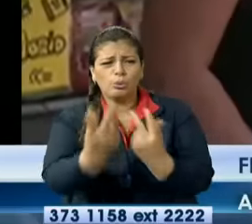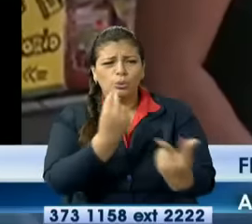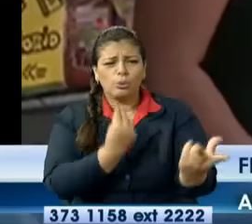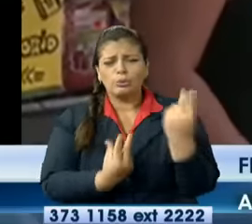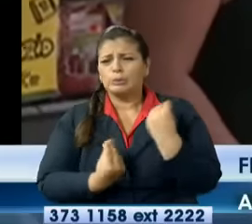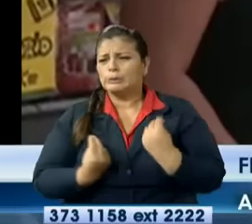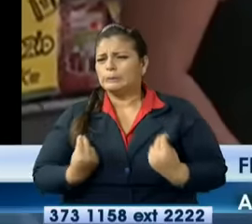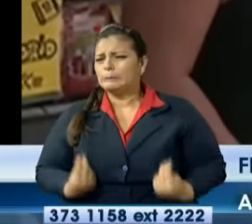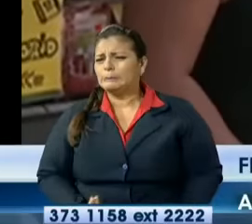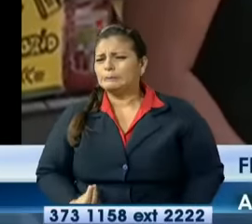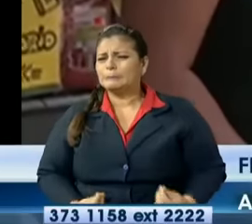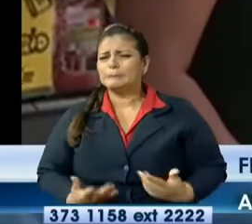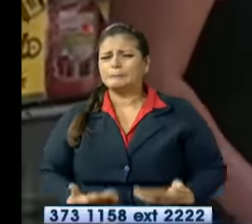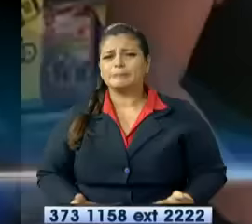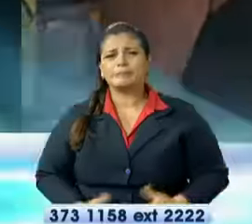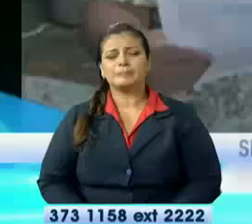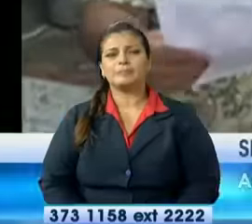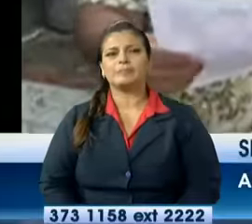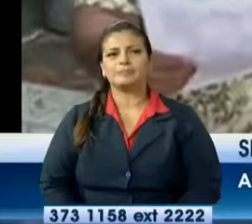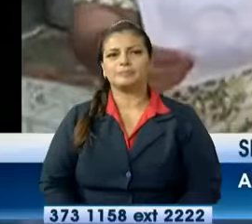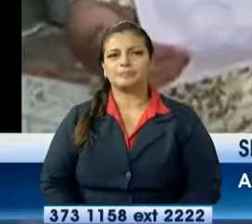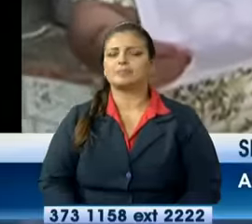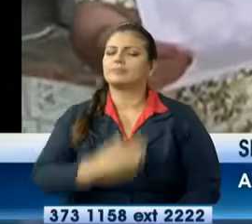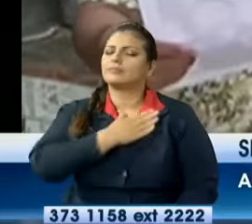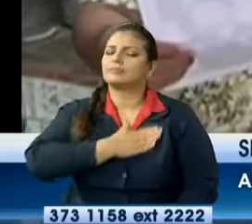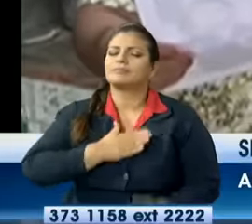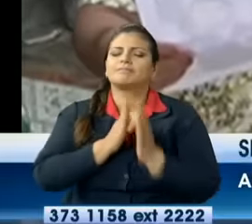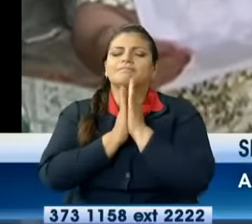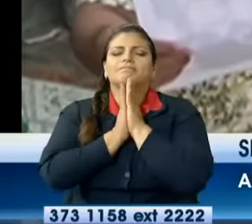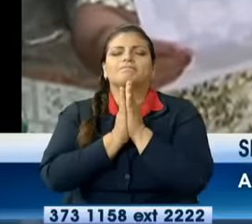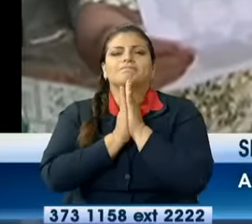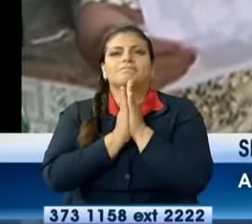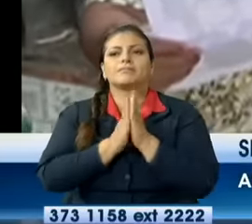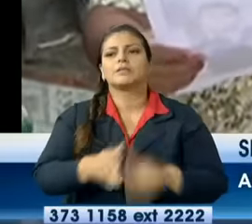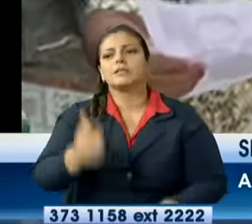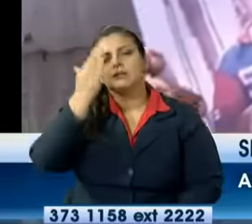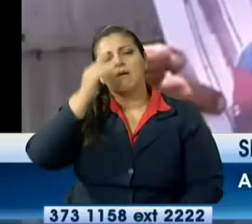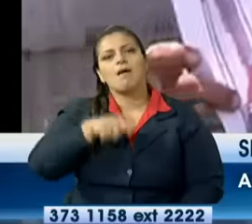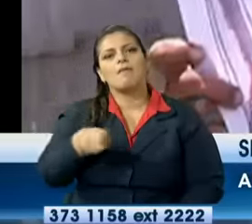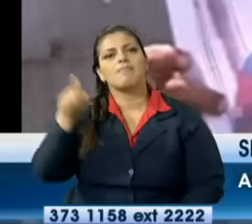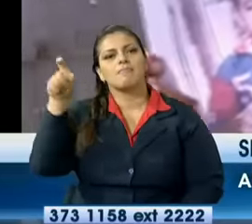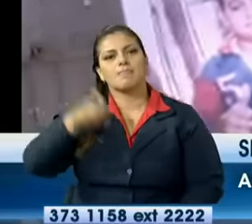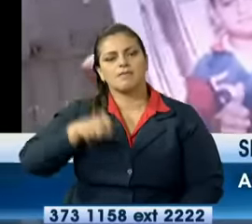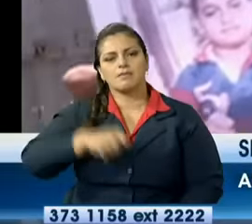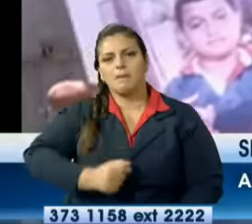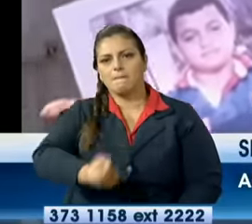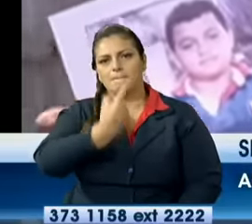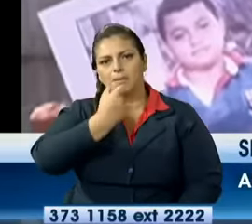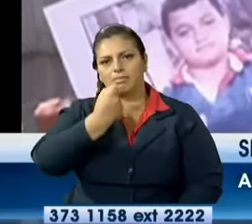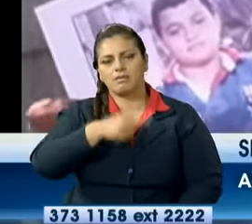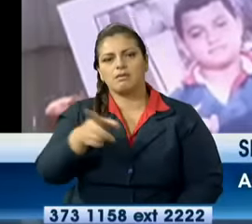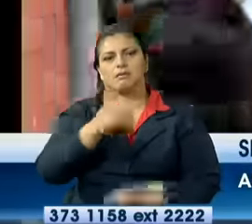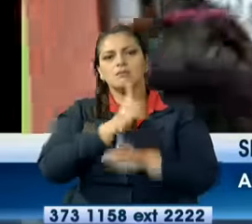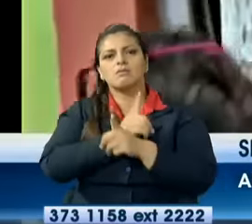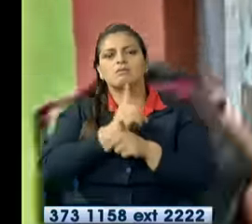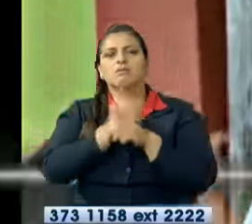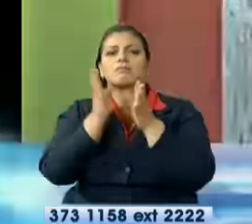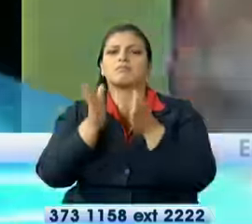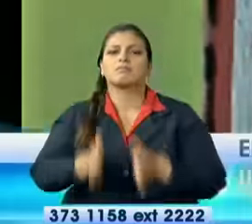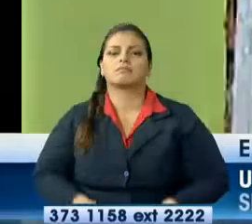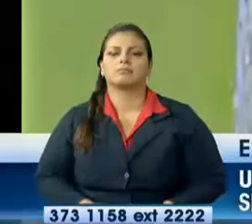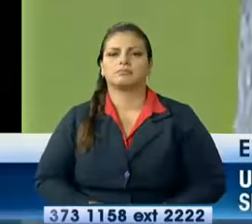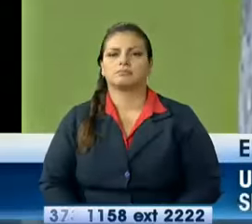pero no tenemos respuesta alguna. De por favor, le rogamos, él necesita tomar sus medicinas, es un niño de discapacidad. Si